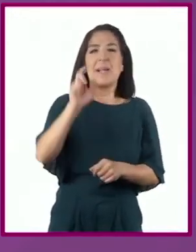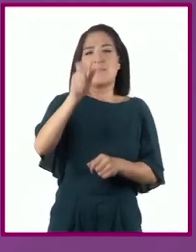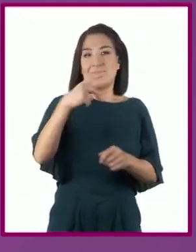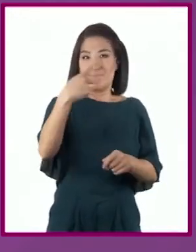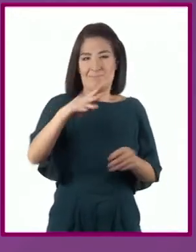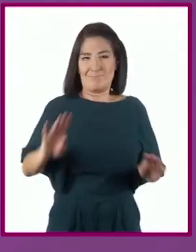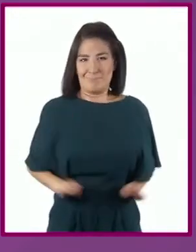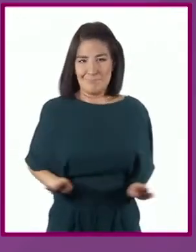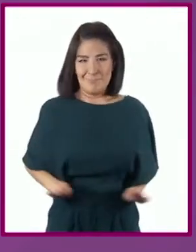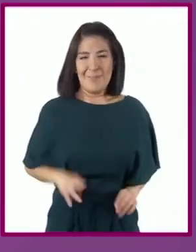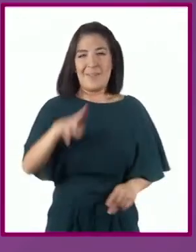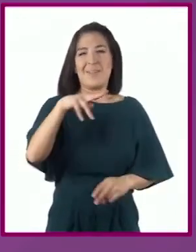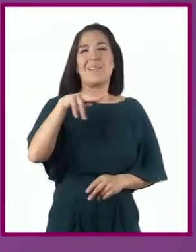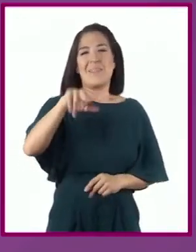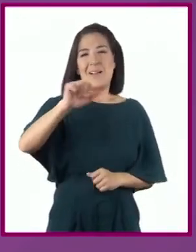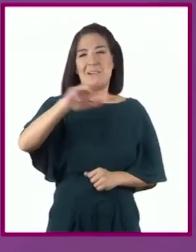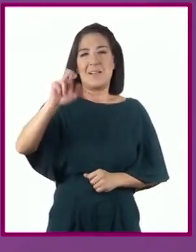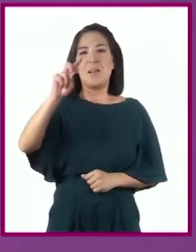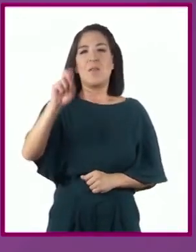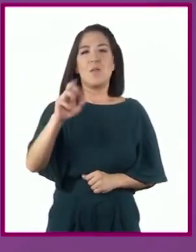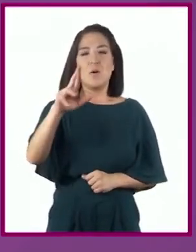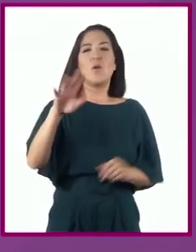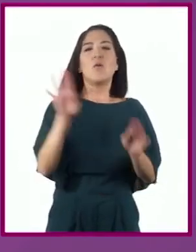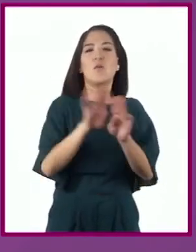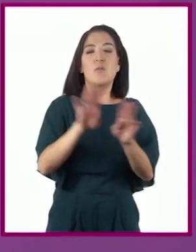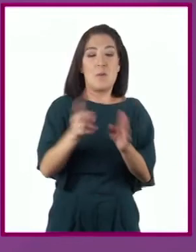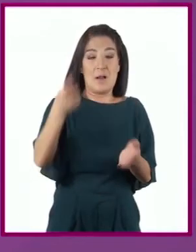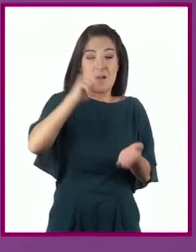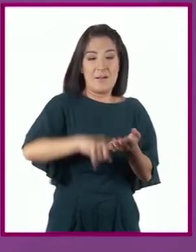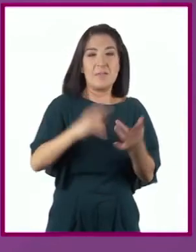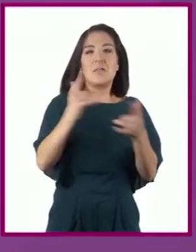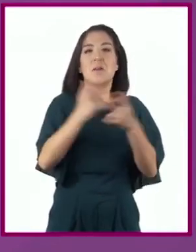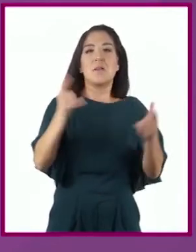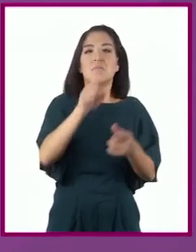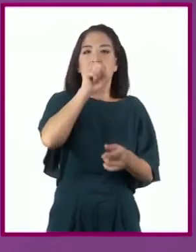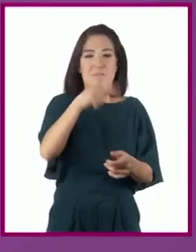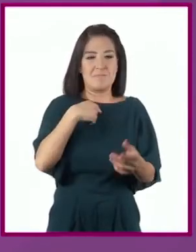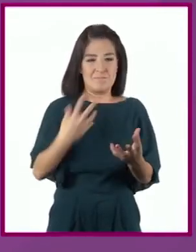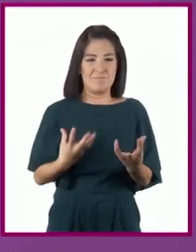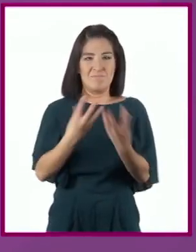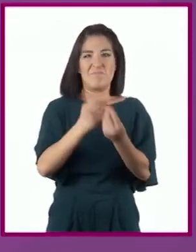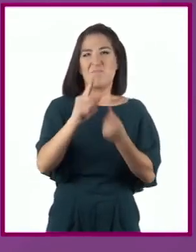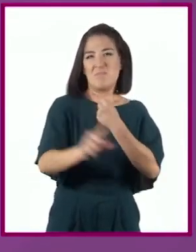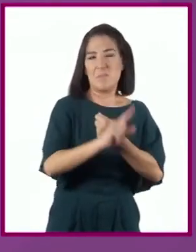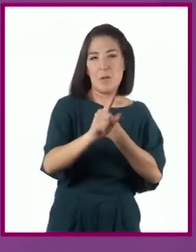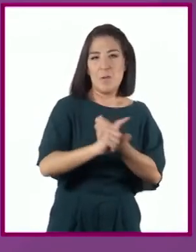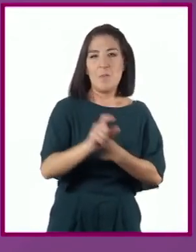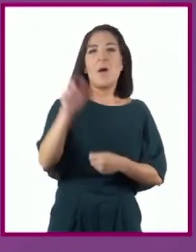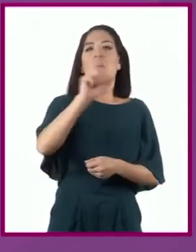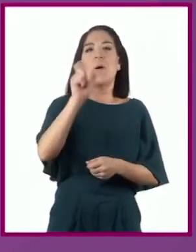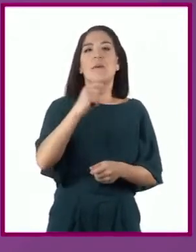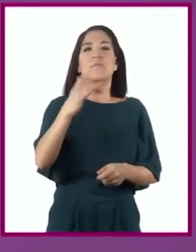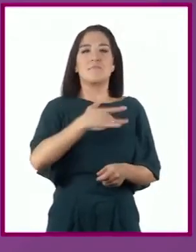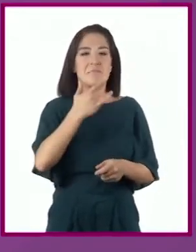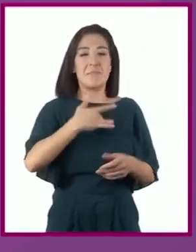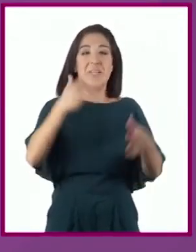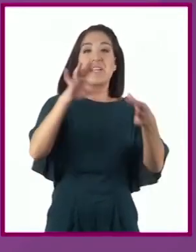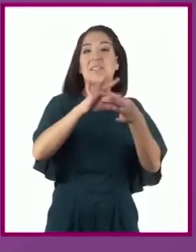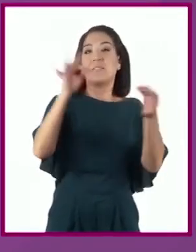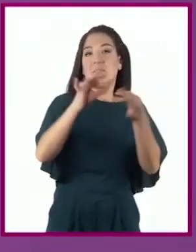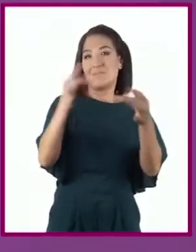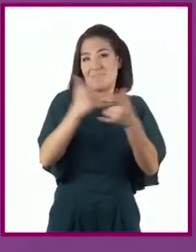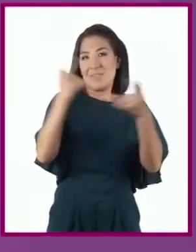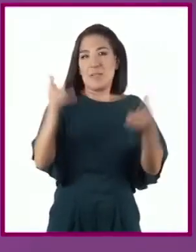de narrador es que solo puede conocer los acontecimientos en los que estuvo involucrado o aquellos que le han sido relatados por alguien